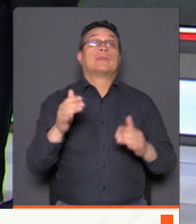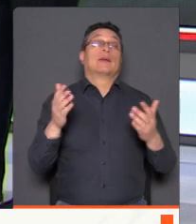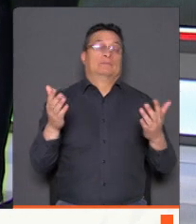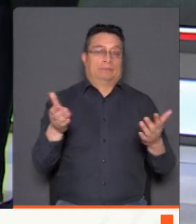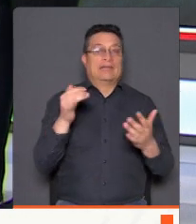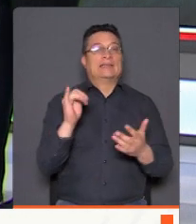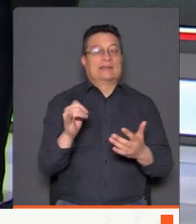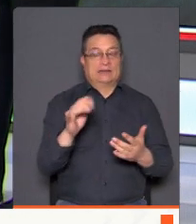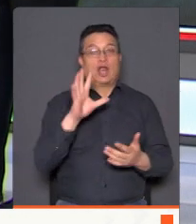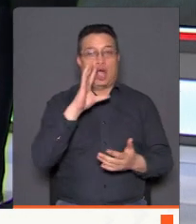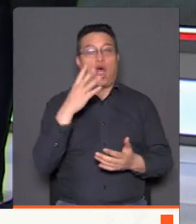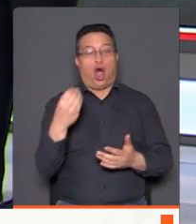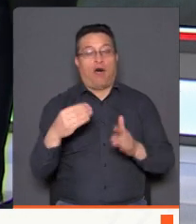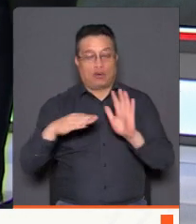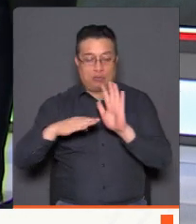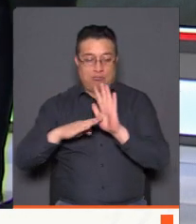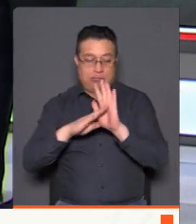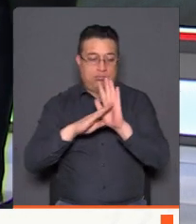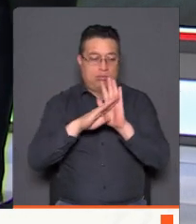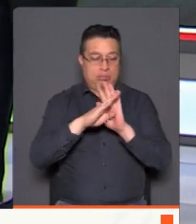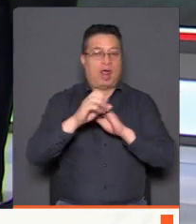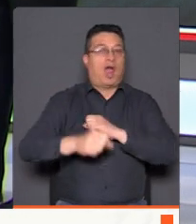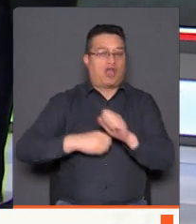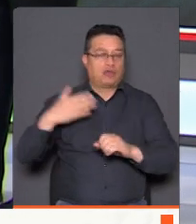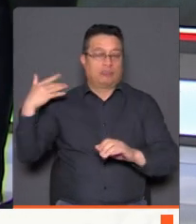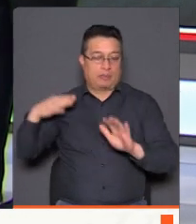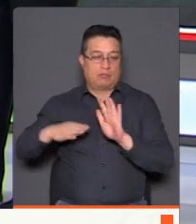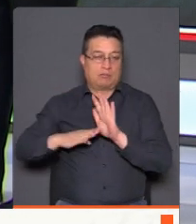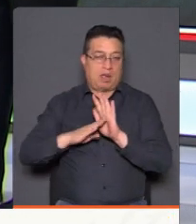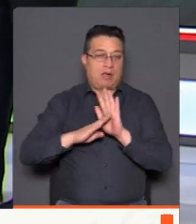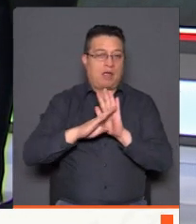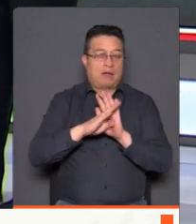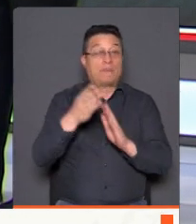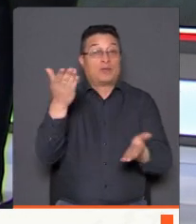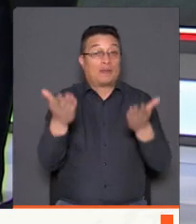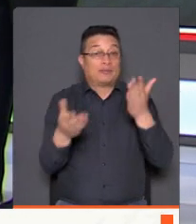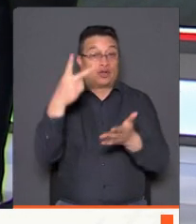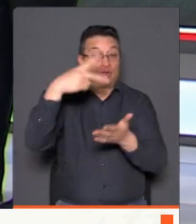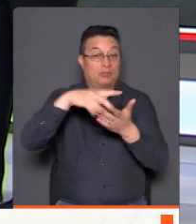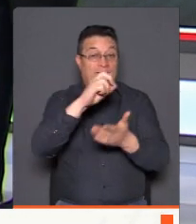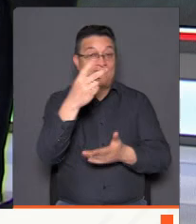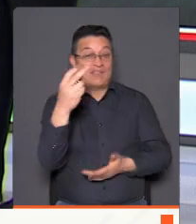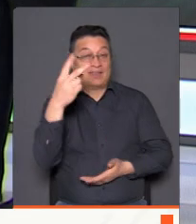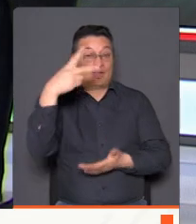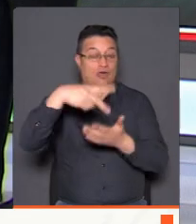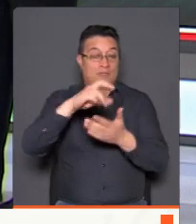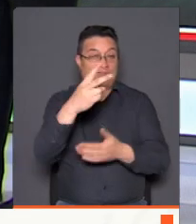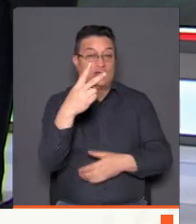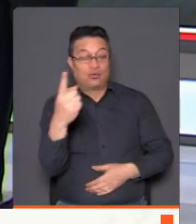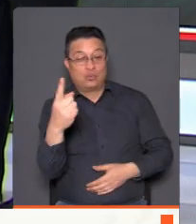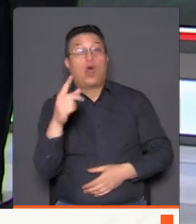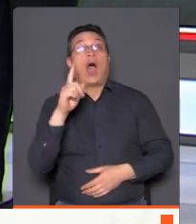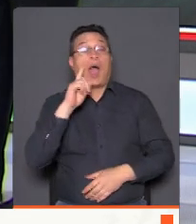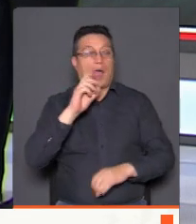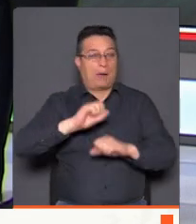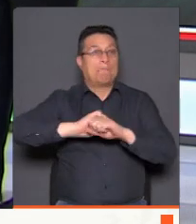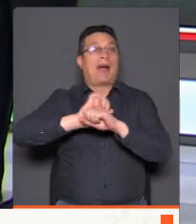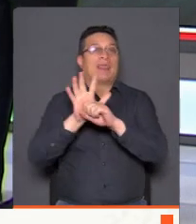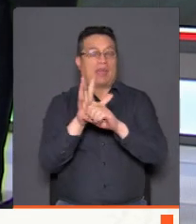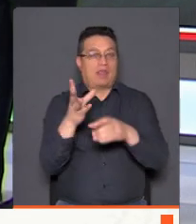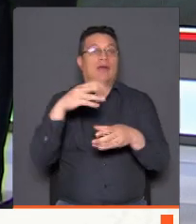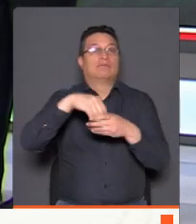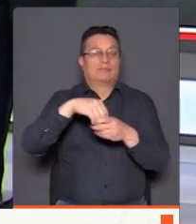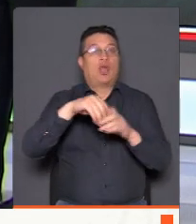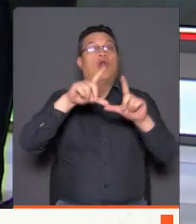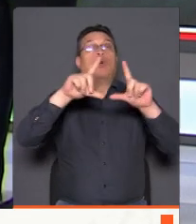iba a la alza de varios años. Pero hay que contar que cuando nos comparamos con el 2020-2021, también hubo pandemia y ahí hubo una baja. Entonces,